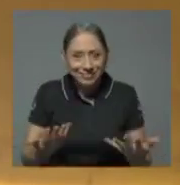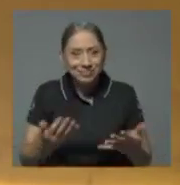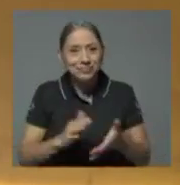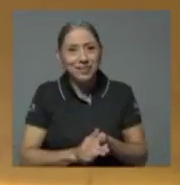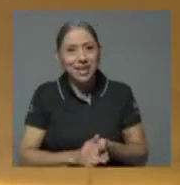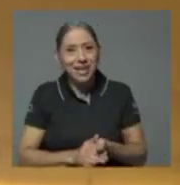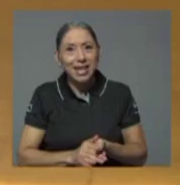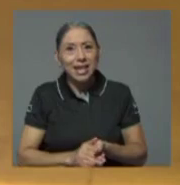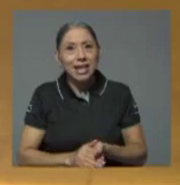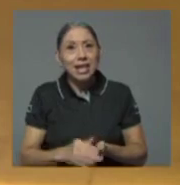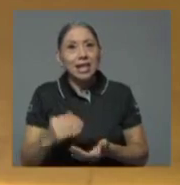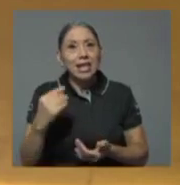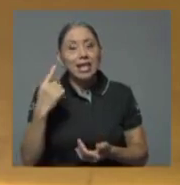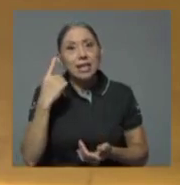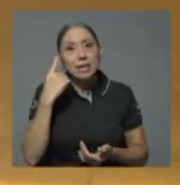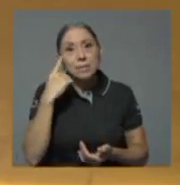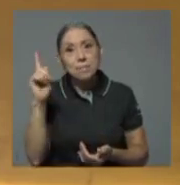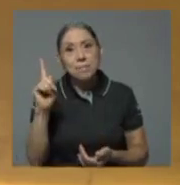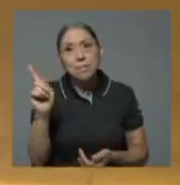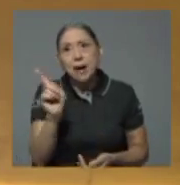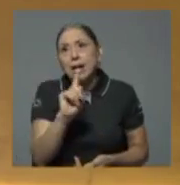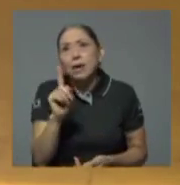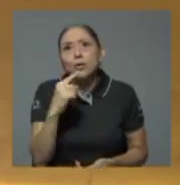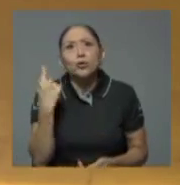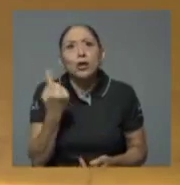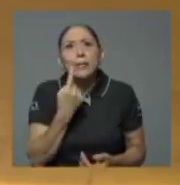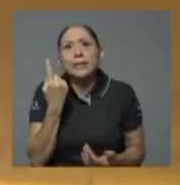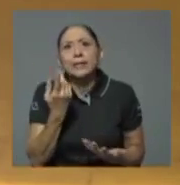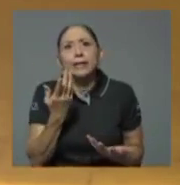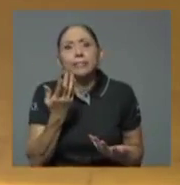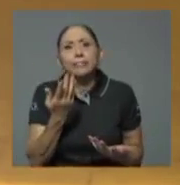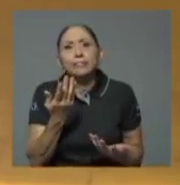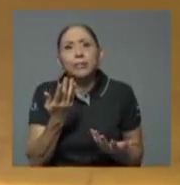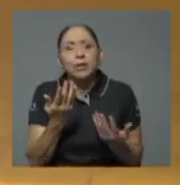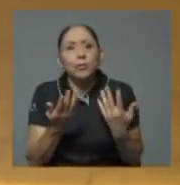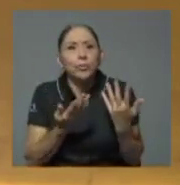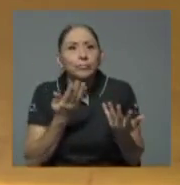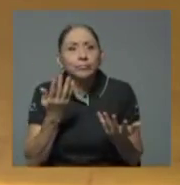para aquello de no ser ingratos, tenemos que recordar que